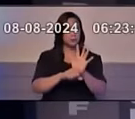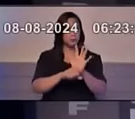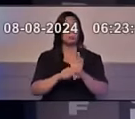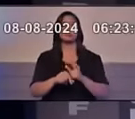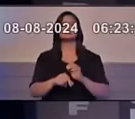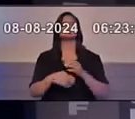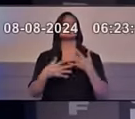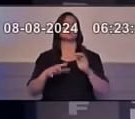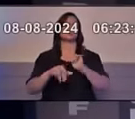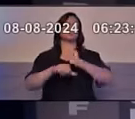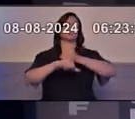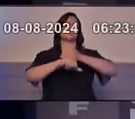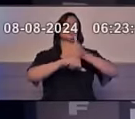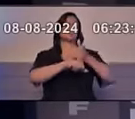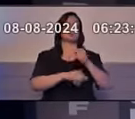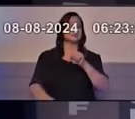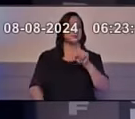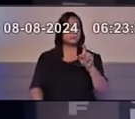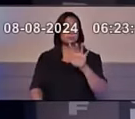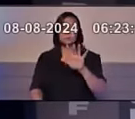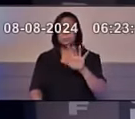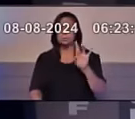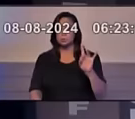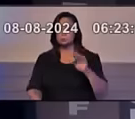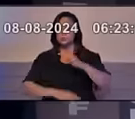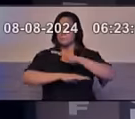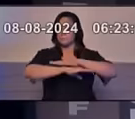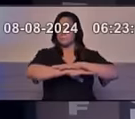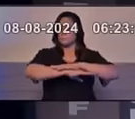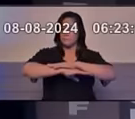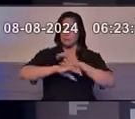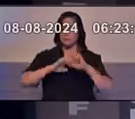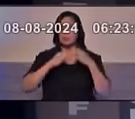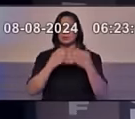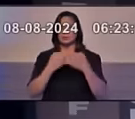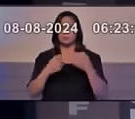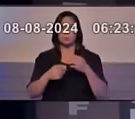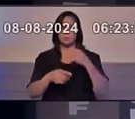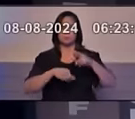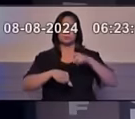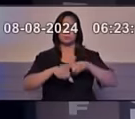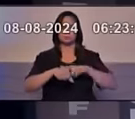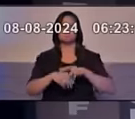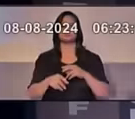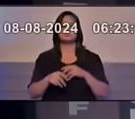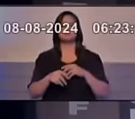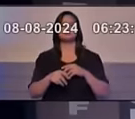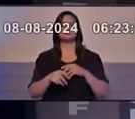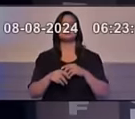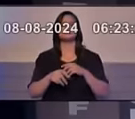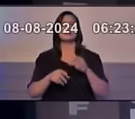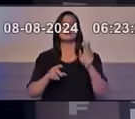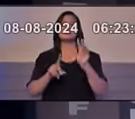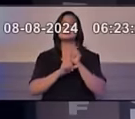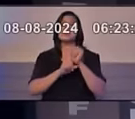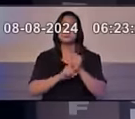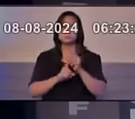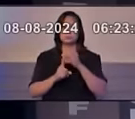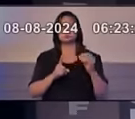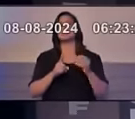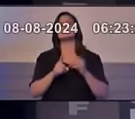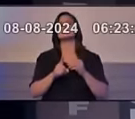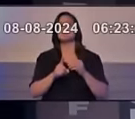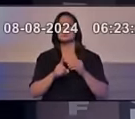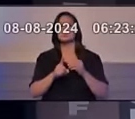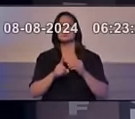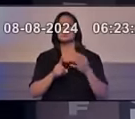año. Mire, ese escenario que hoy día exhibimos en cada acto, en cada actividad